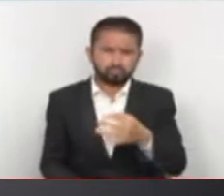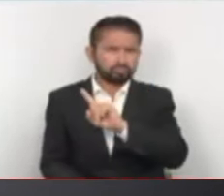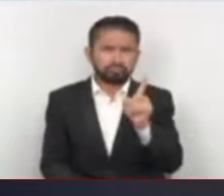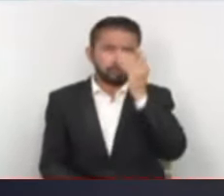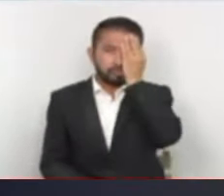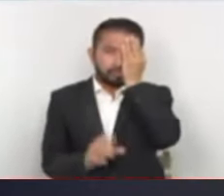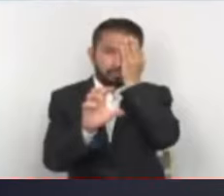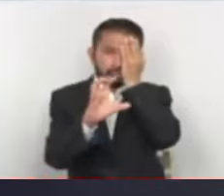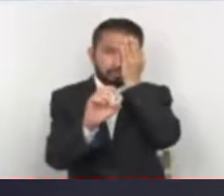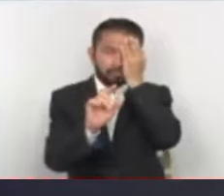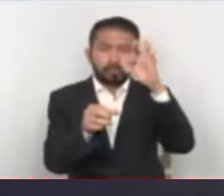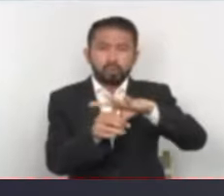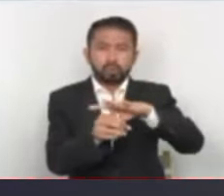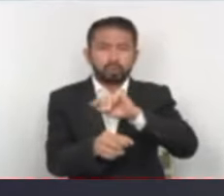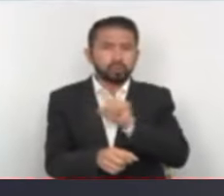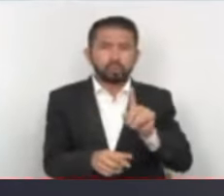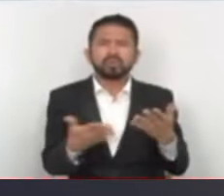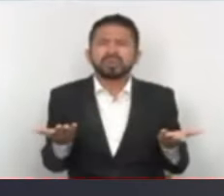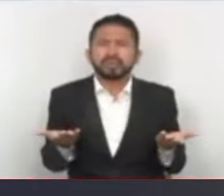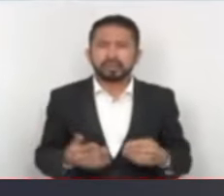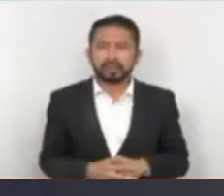no suceda en nuestro país?